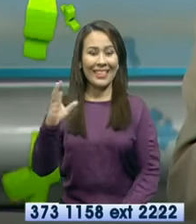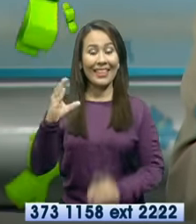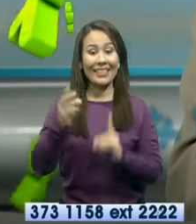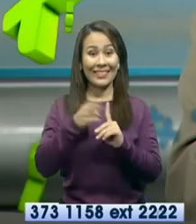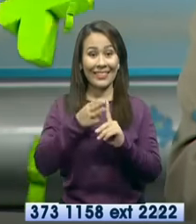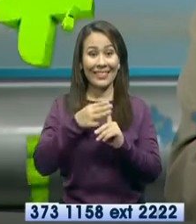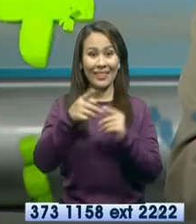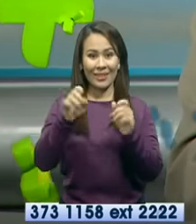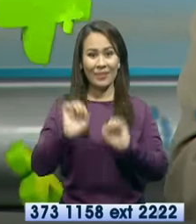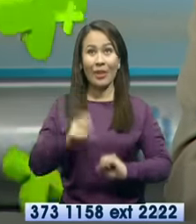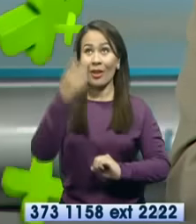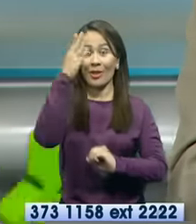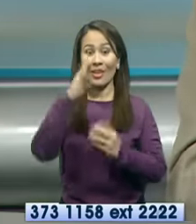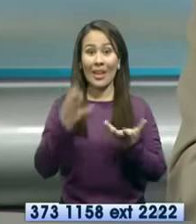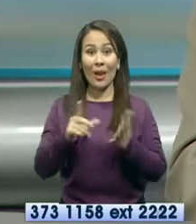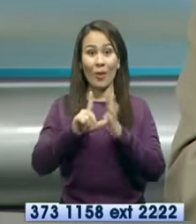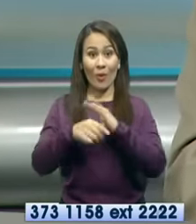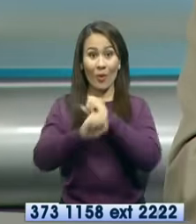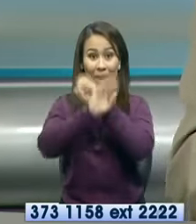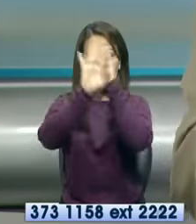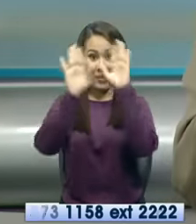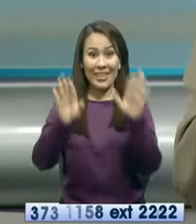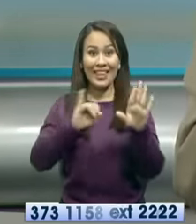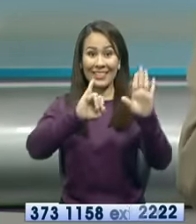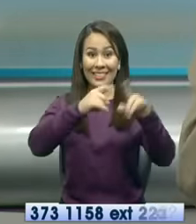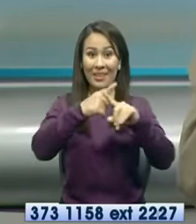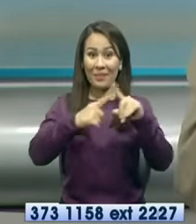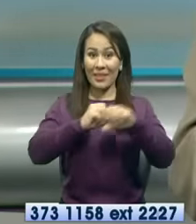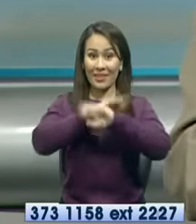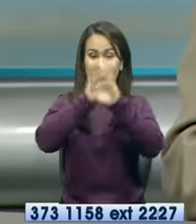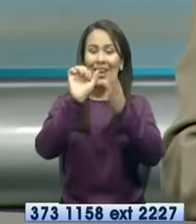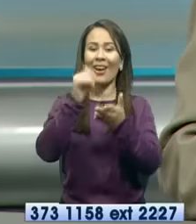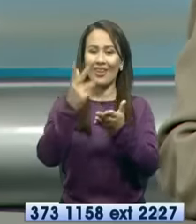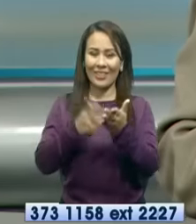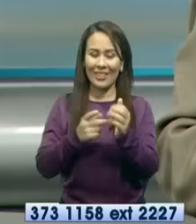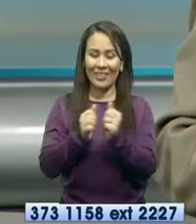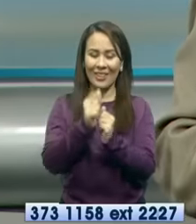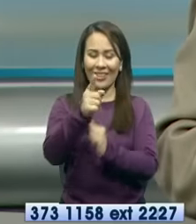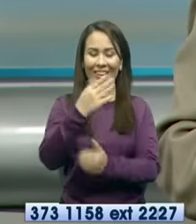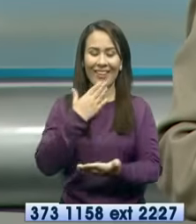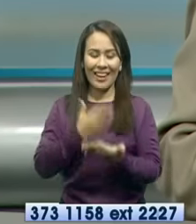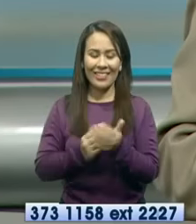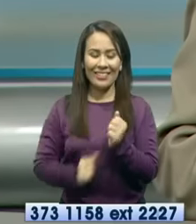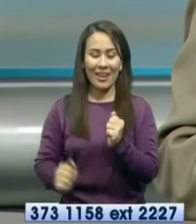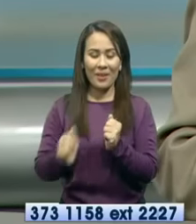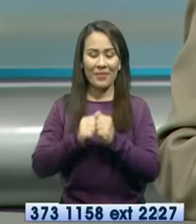www.rtc.com.es. Si Dios lo permite, más luego. Recuerden, 6:30 de la mañana estaremos nuevamente con ustedes. Gracias por la